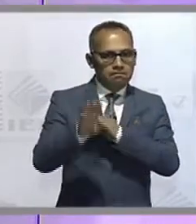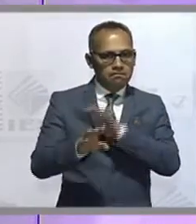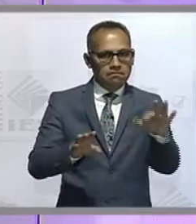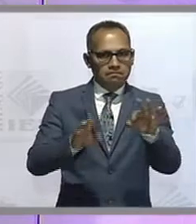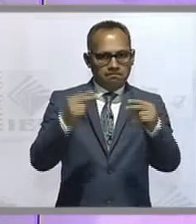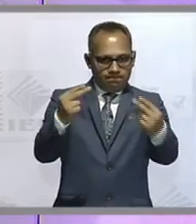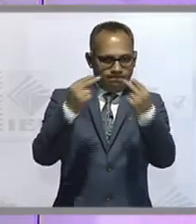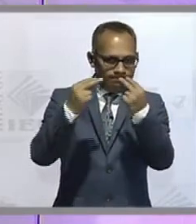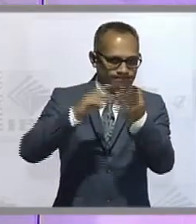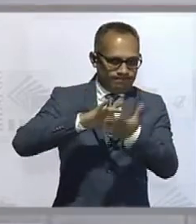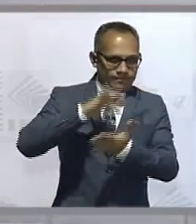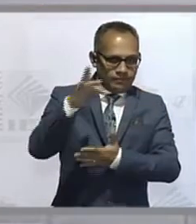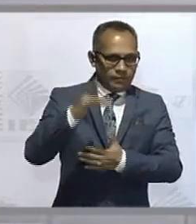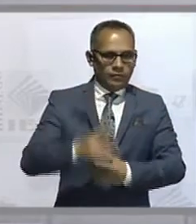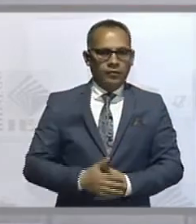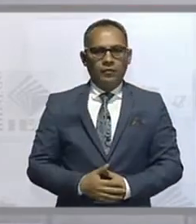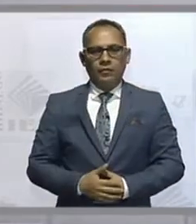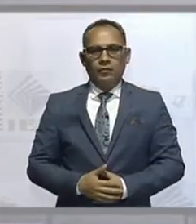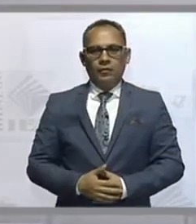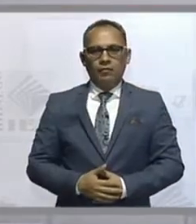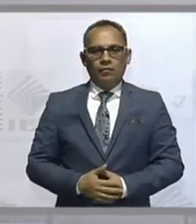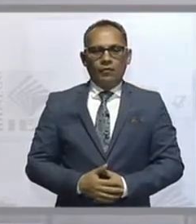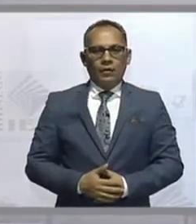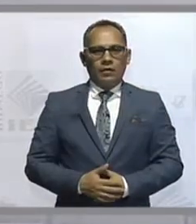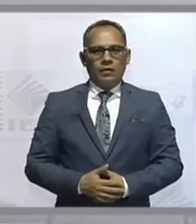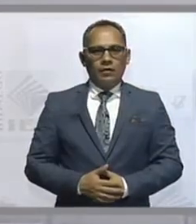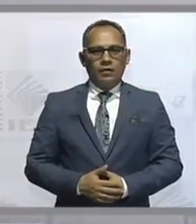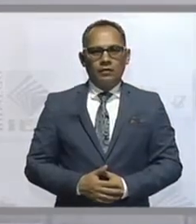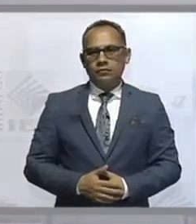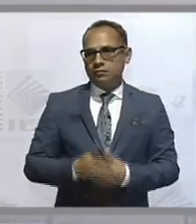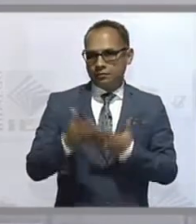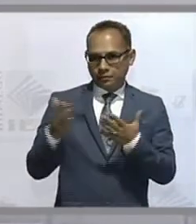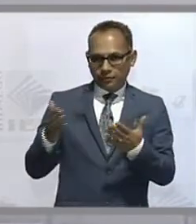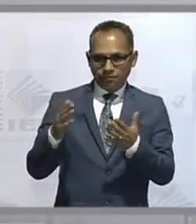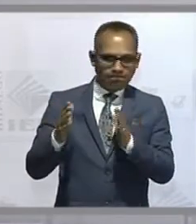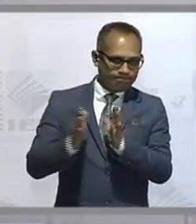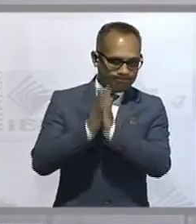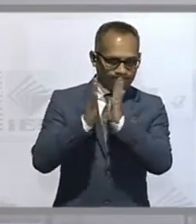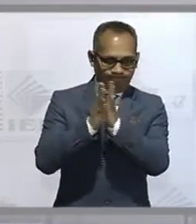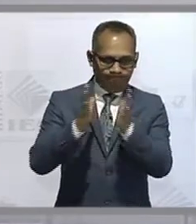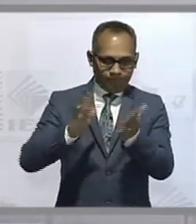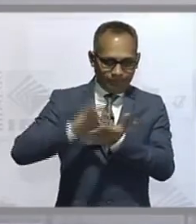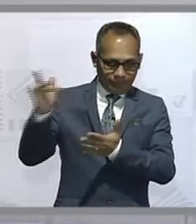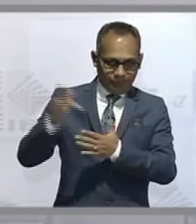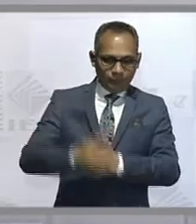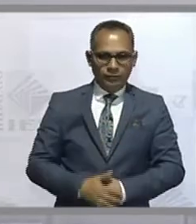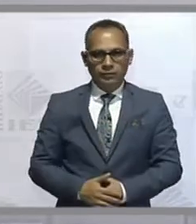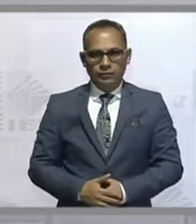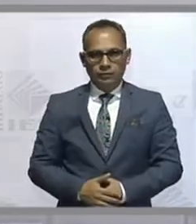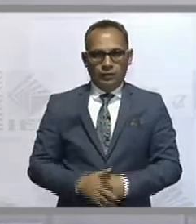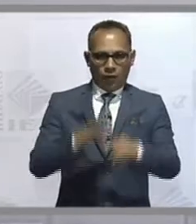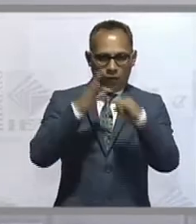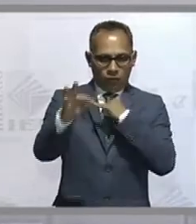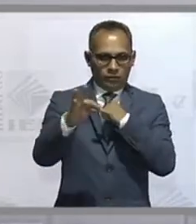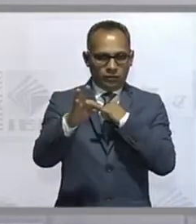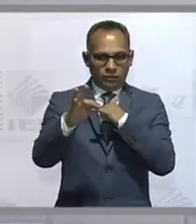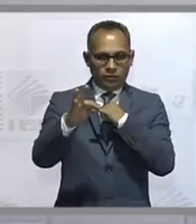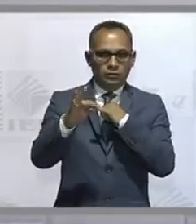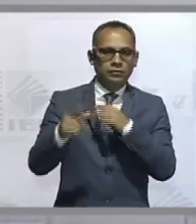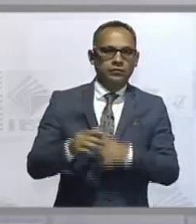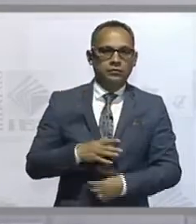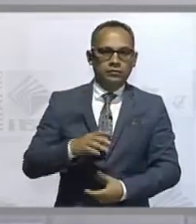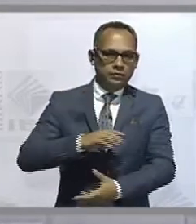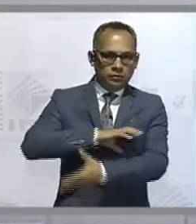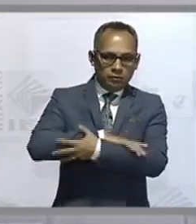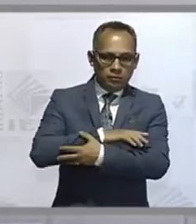atención gracias por su participación señor candidato para finalizar esta ronda toca el turno del candidato de la colisión